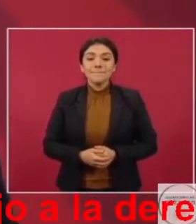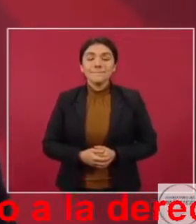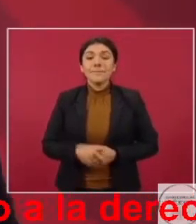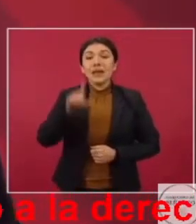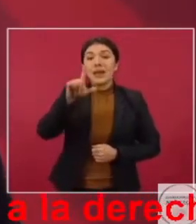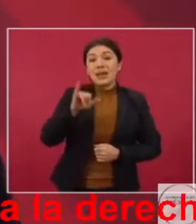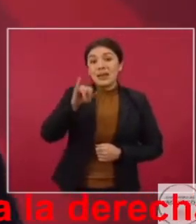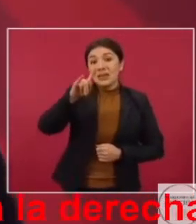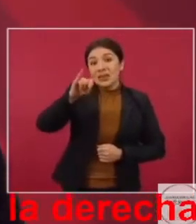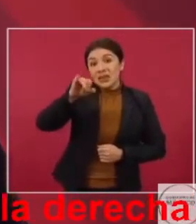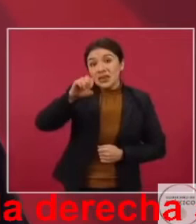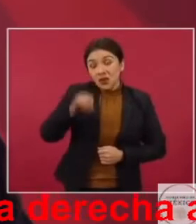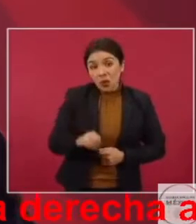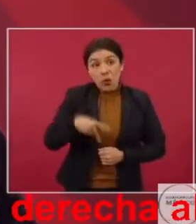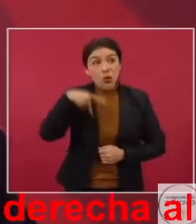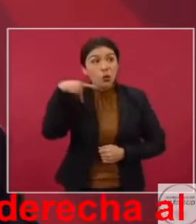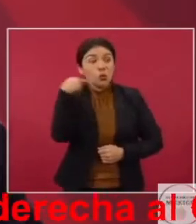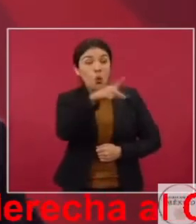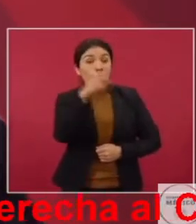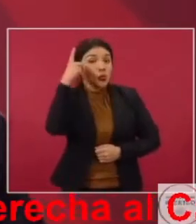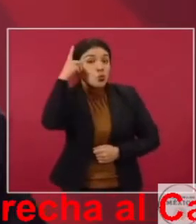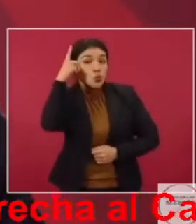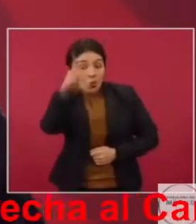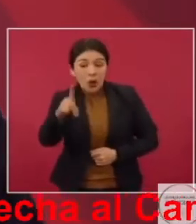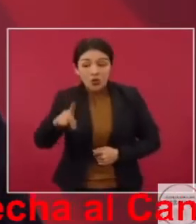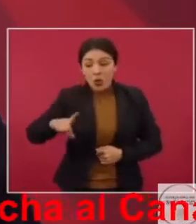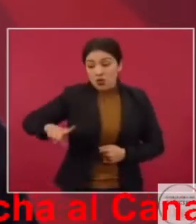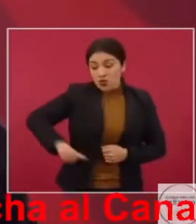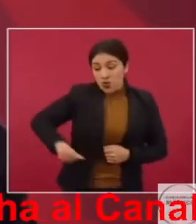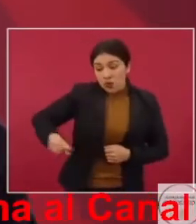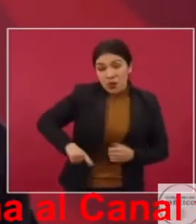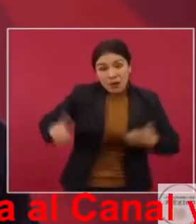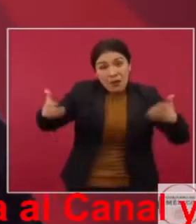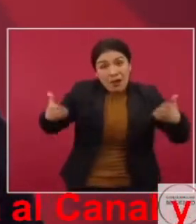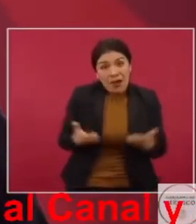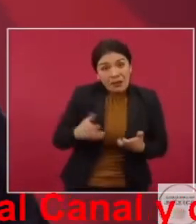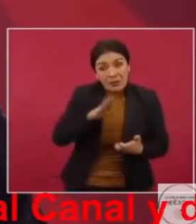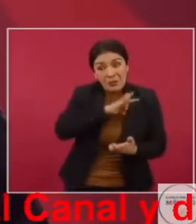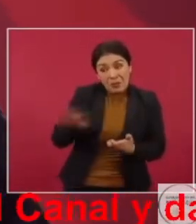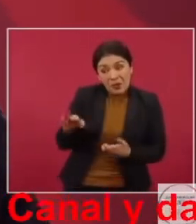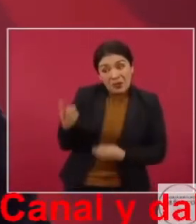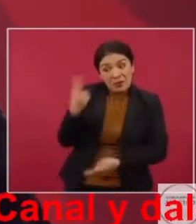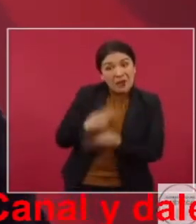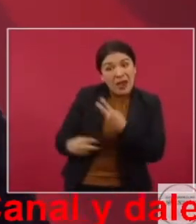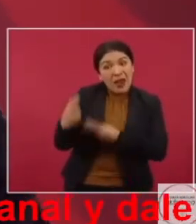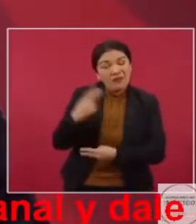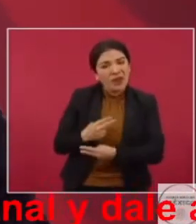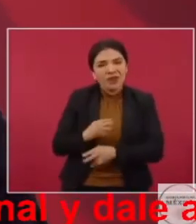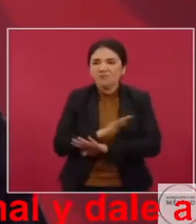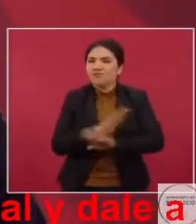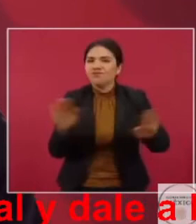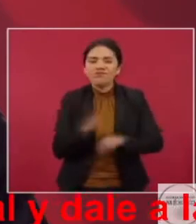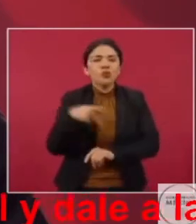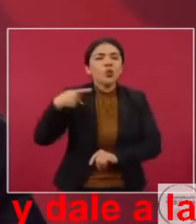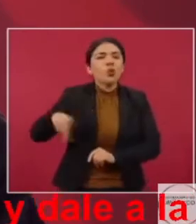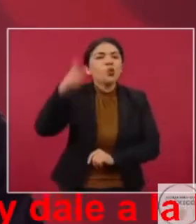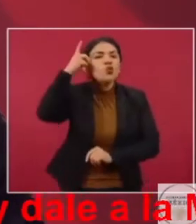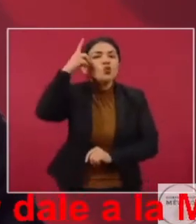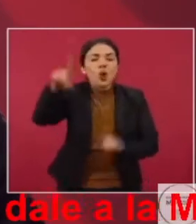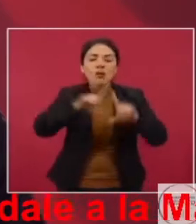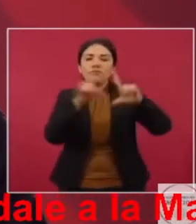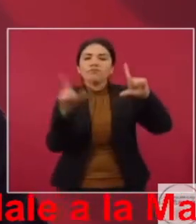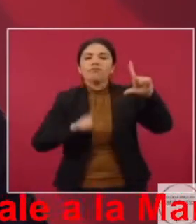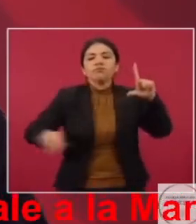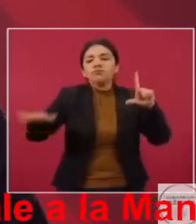del gobierno o del estado el litio es del pueblo y de la nación